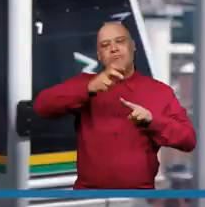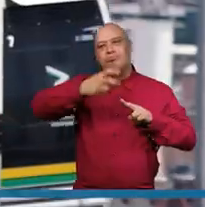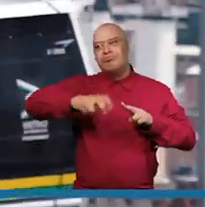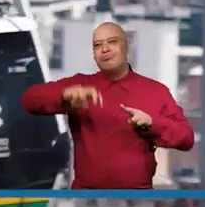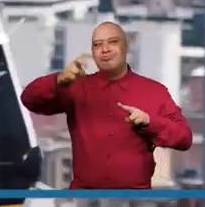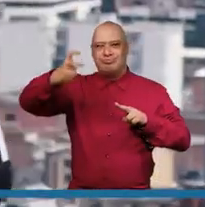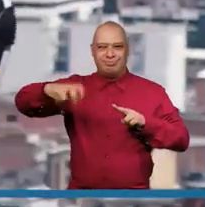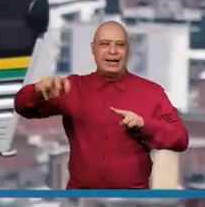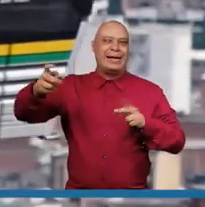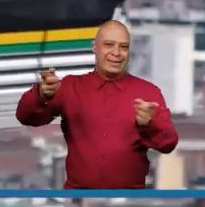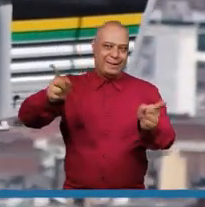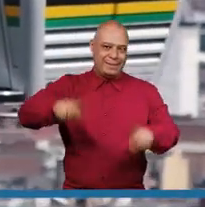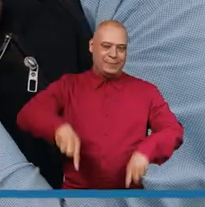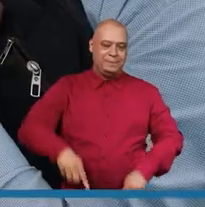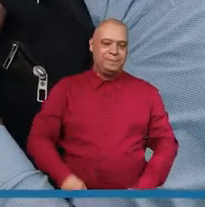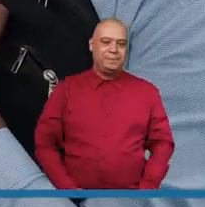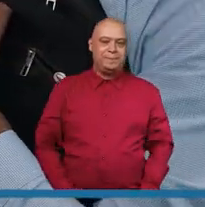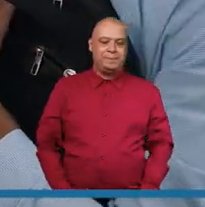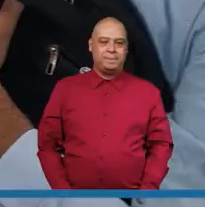Metrocable.